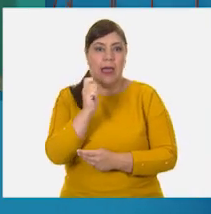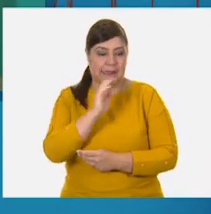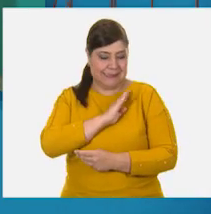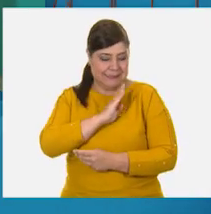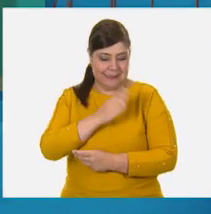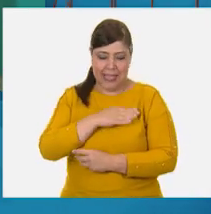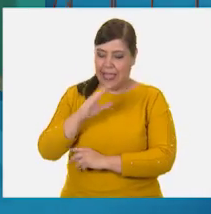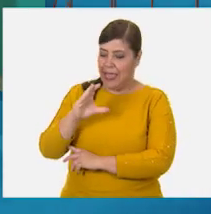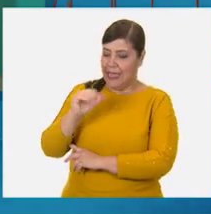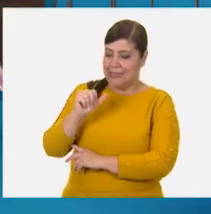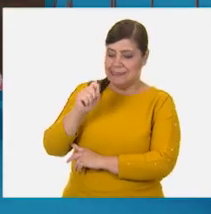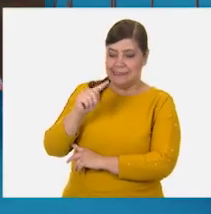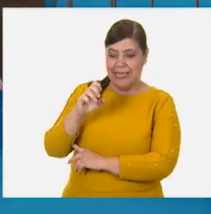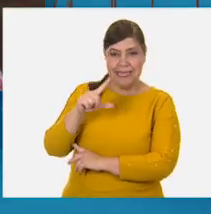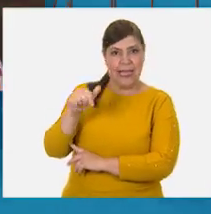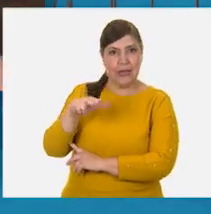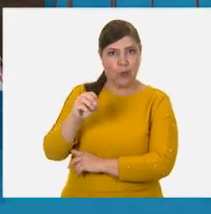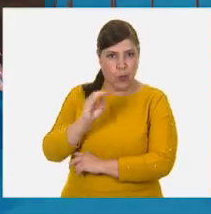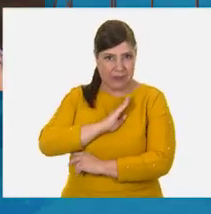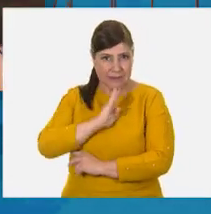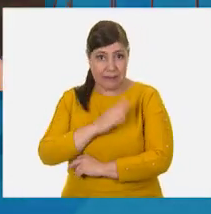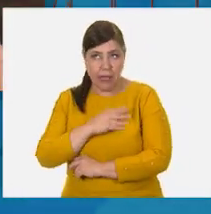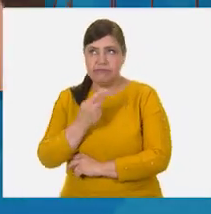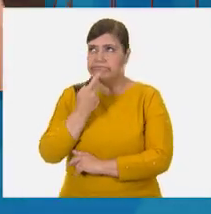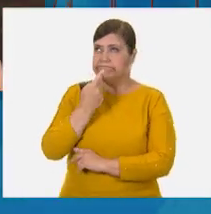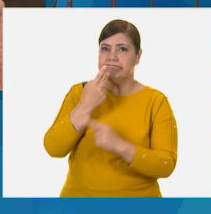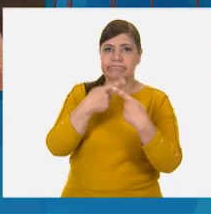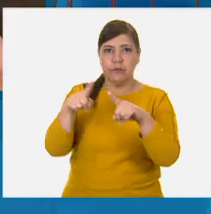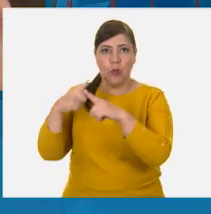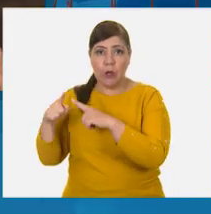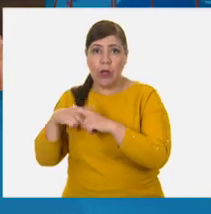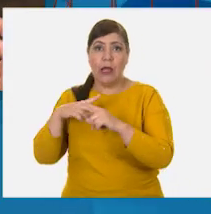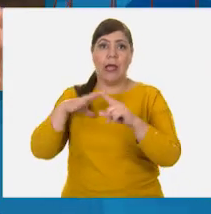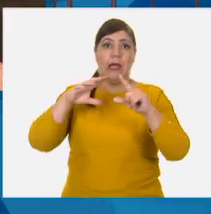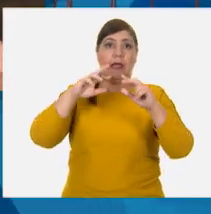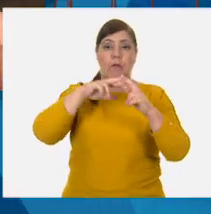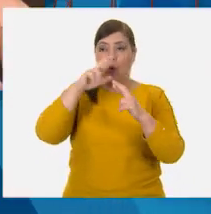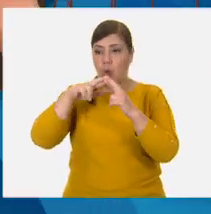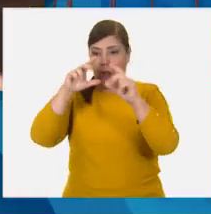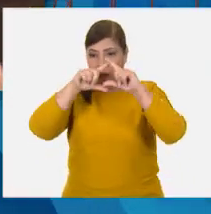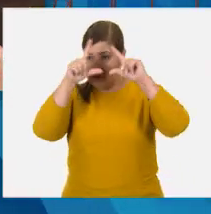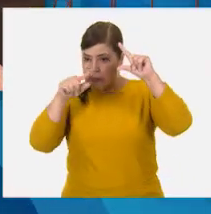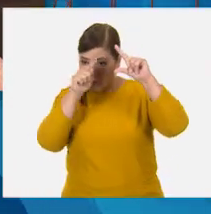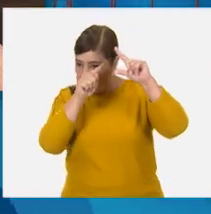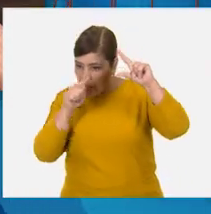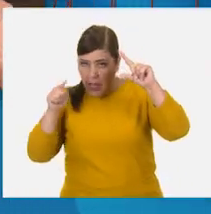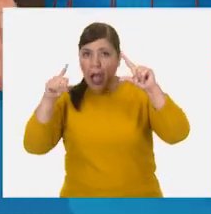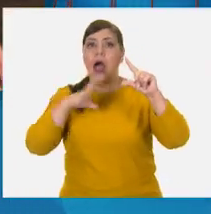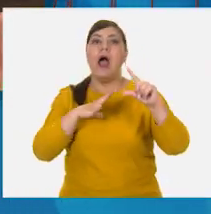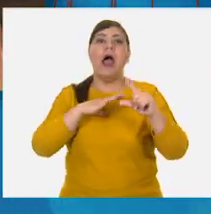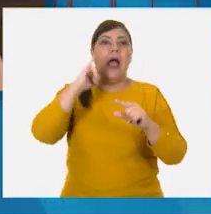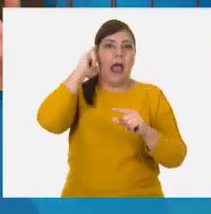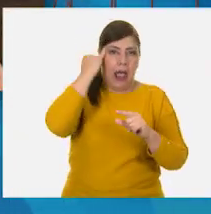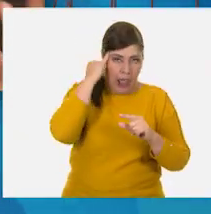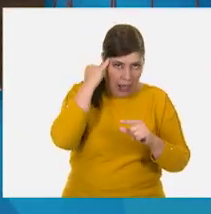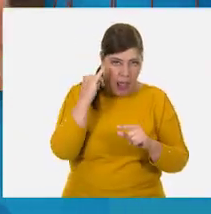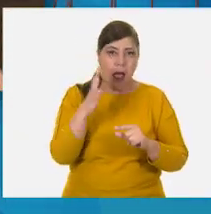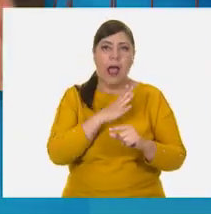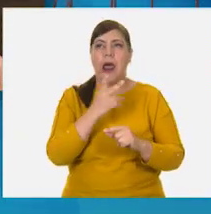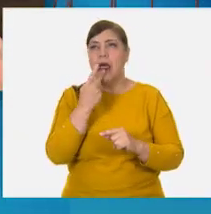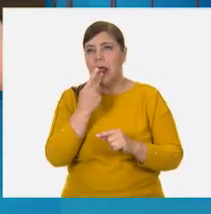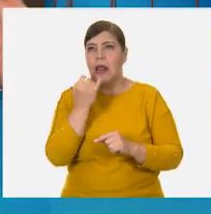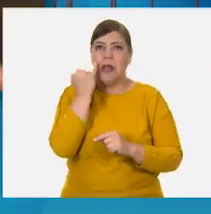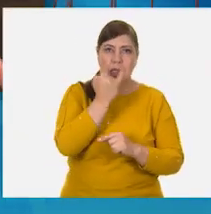alguna, hay muchas regiones en donde las lenguas indígenas siguen vivas y siguen